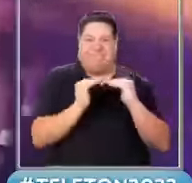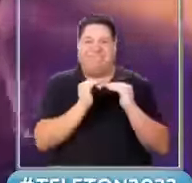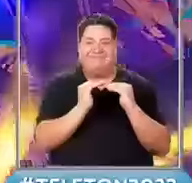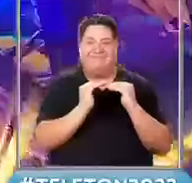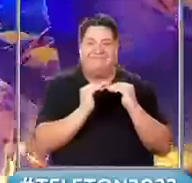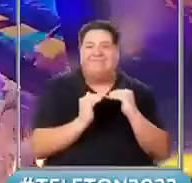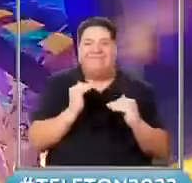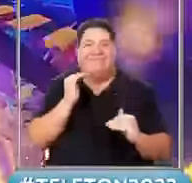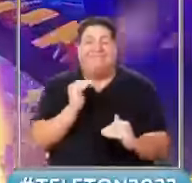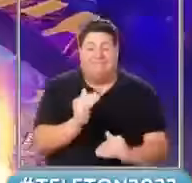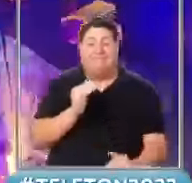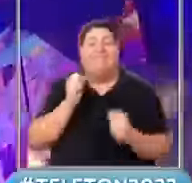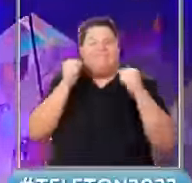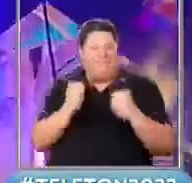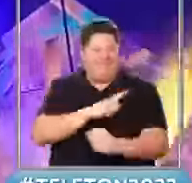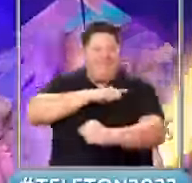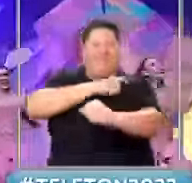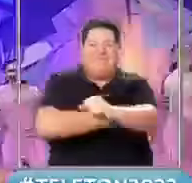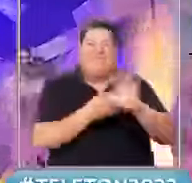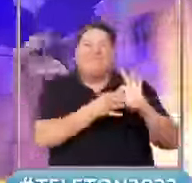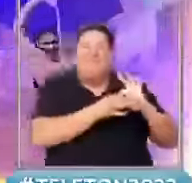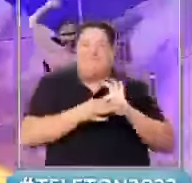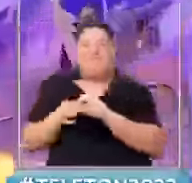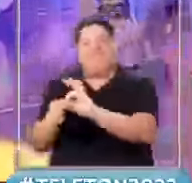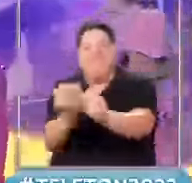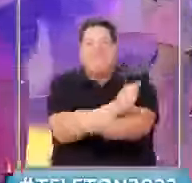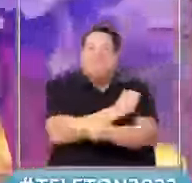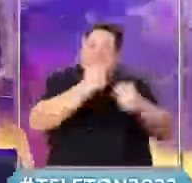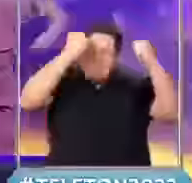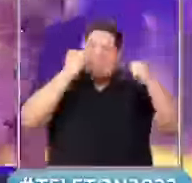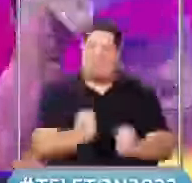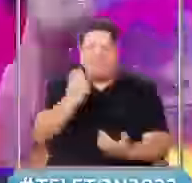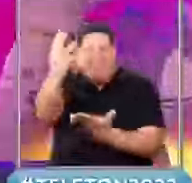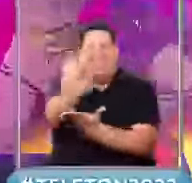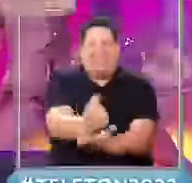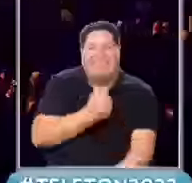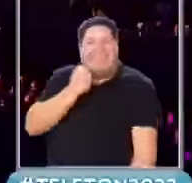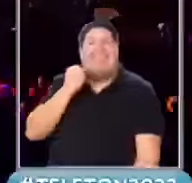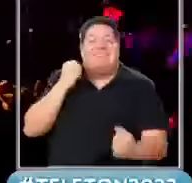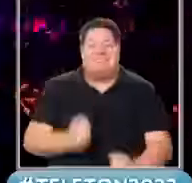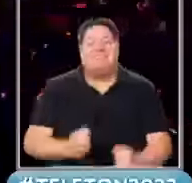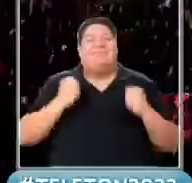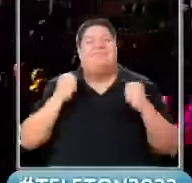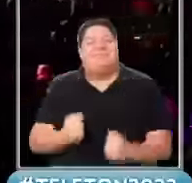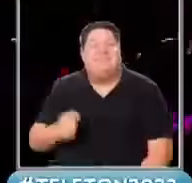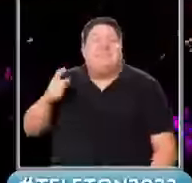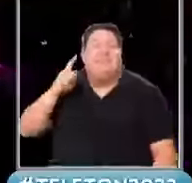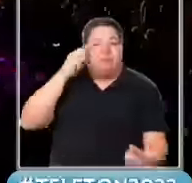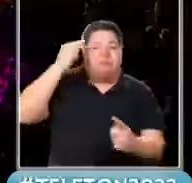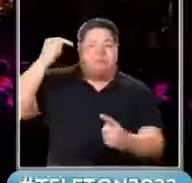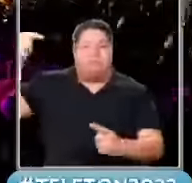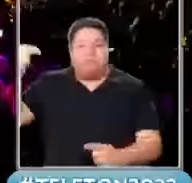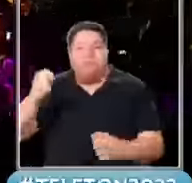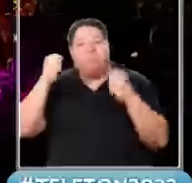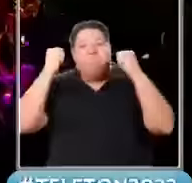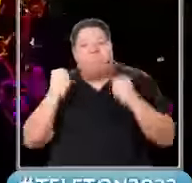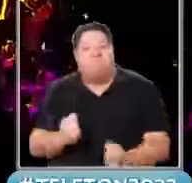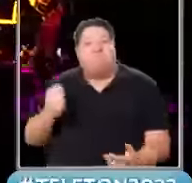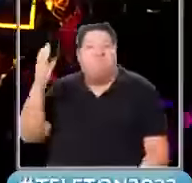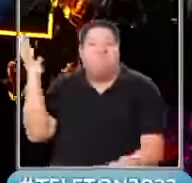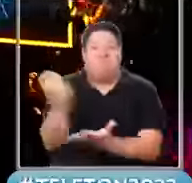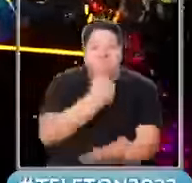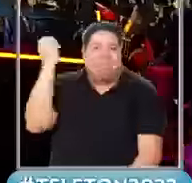seguirá? Conectando con la fuerza, si uno cree, todo es real. Este canto